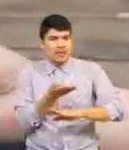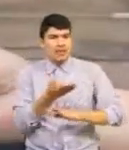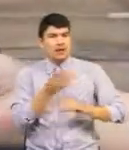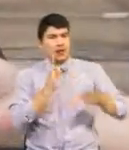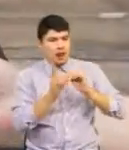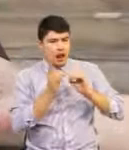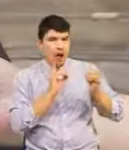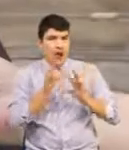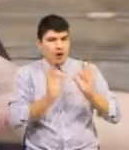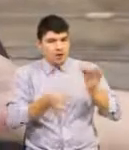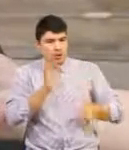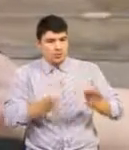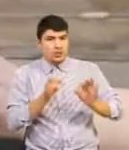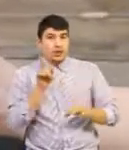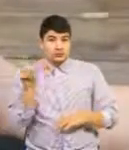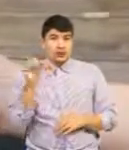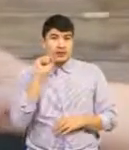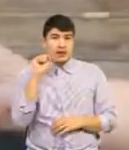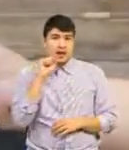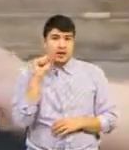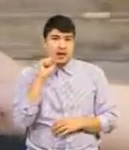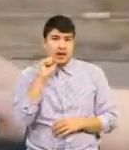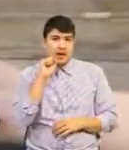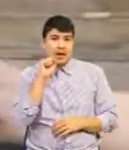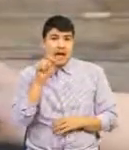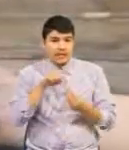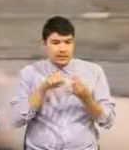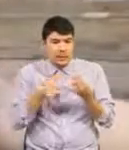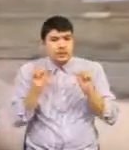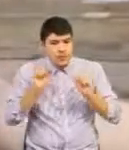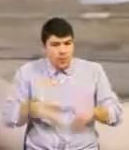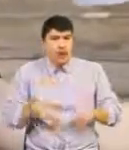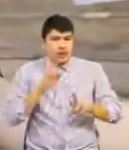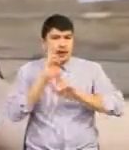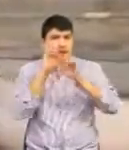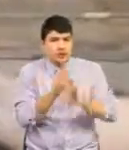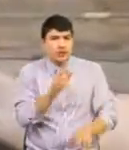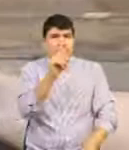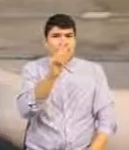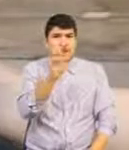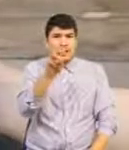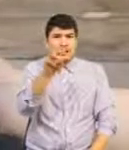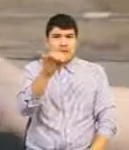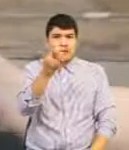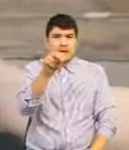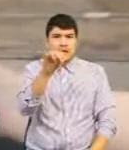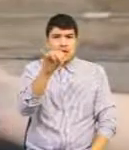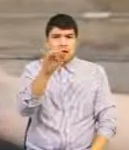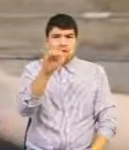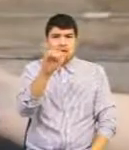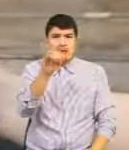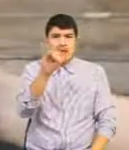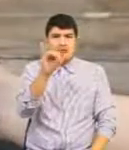conversando con la justicia en Barranca Bermeja para que este caso sea tipificado como feminicidio, porque no se